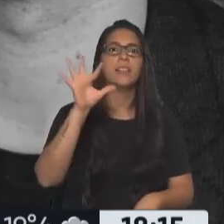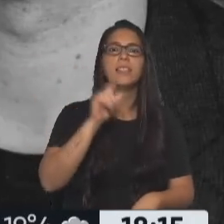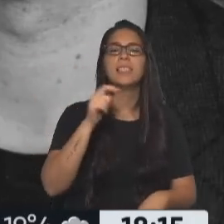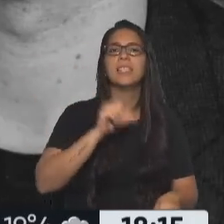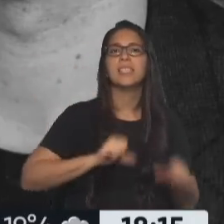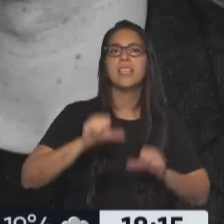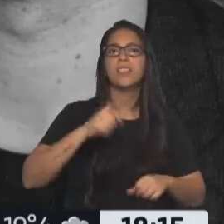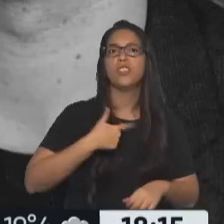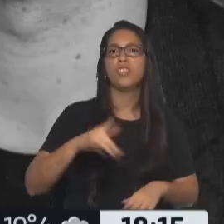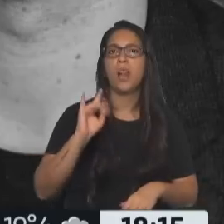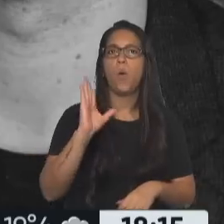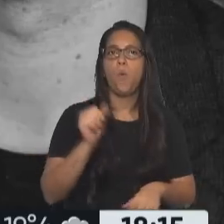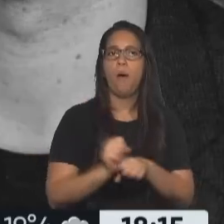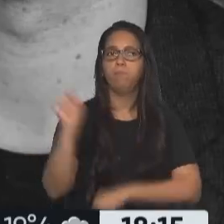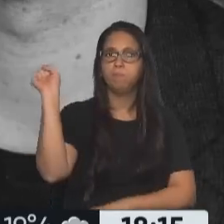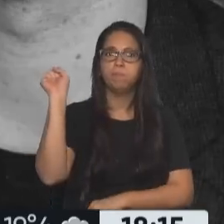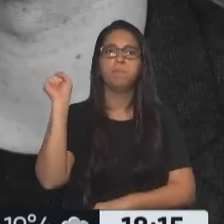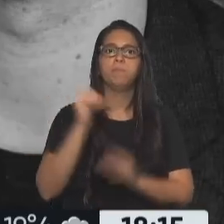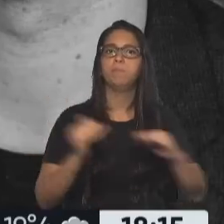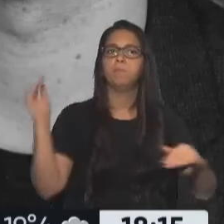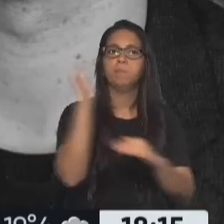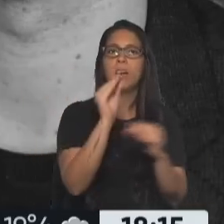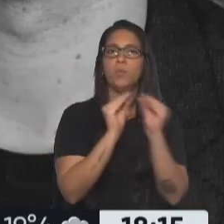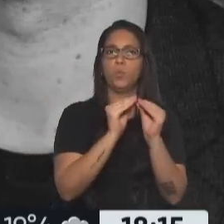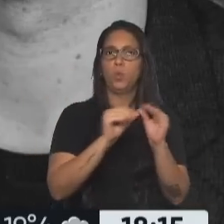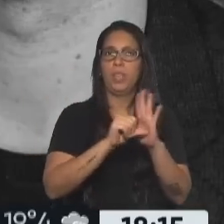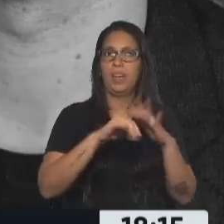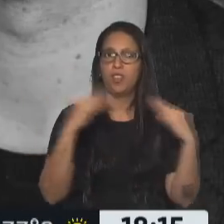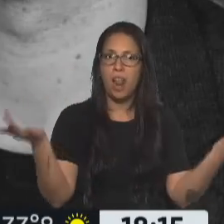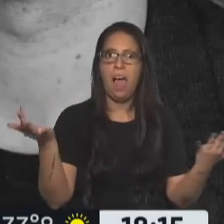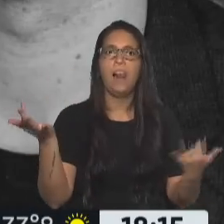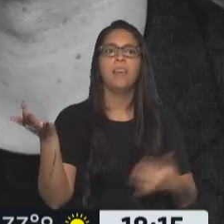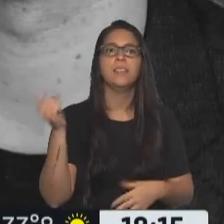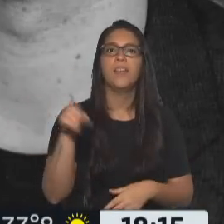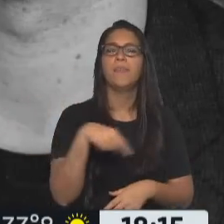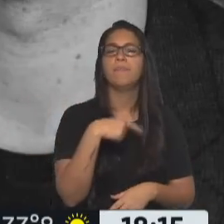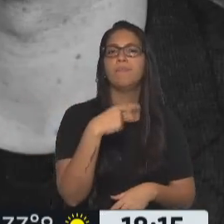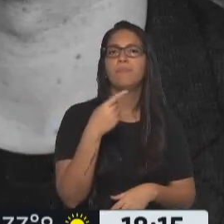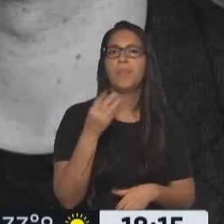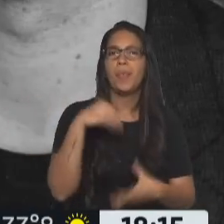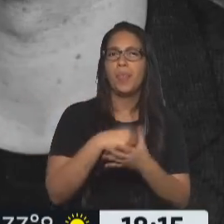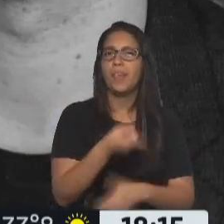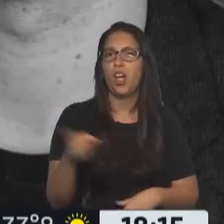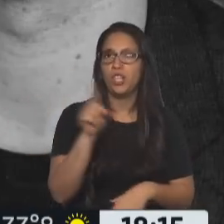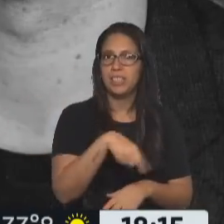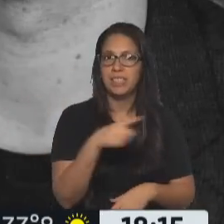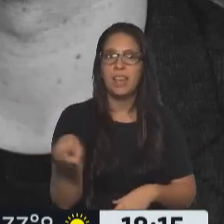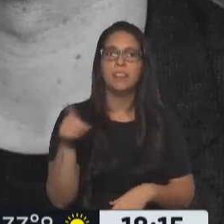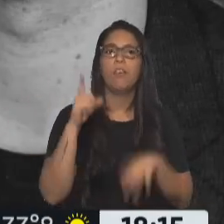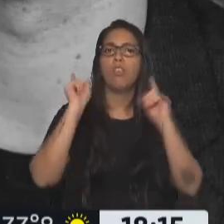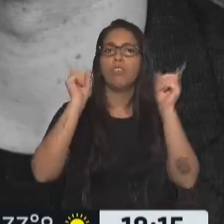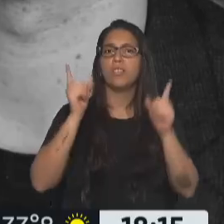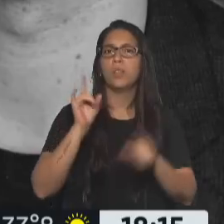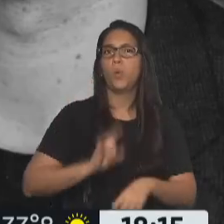de la Universidad de Buenos Aires, magíster en Asuntos Internacionales, becario del CONICET y profesor